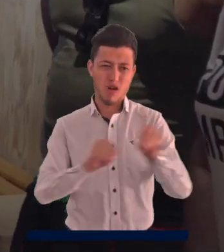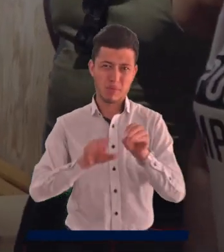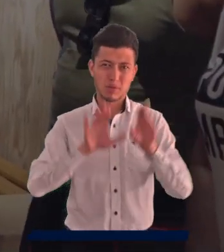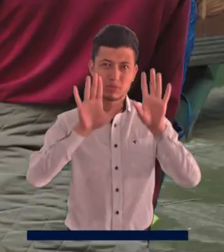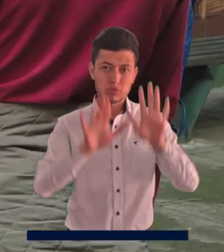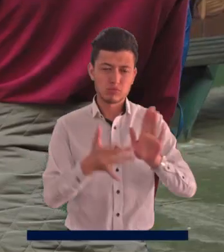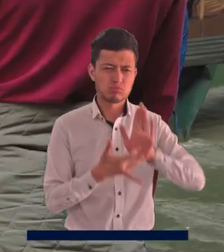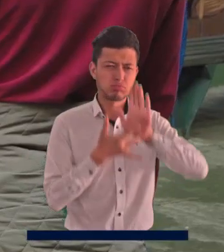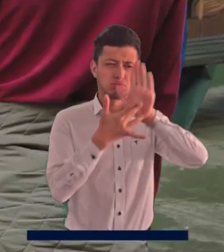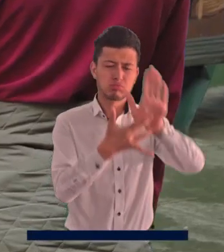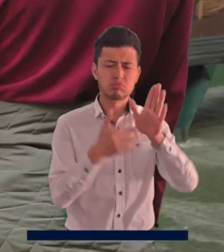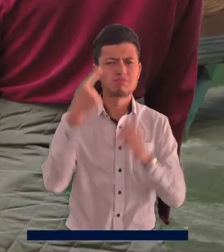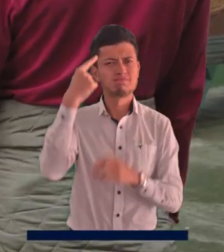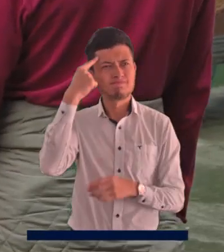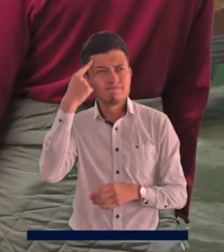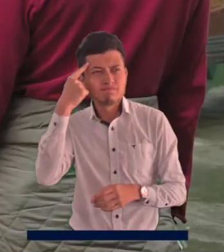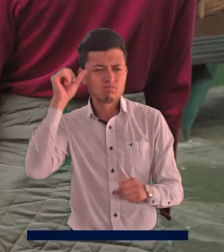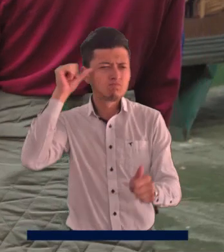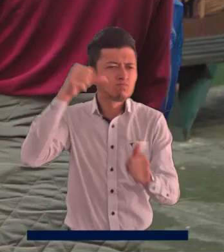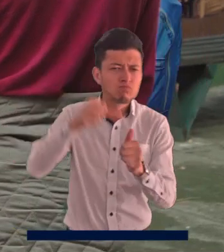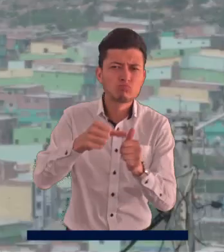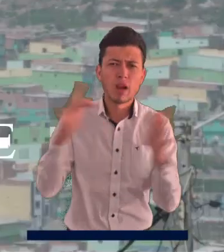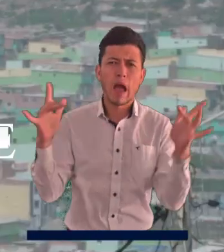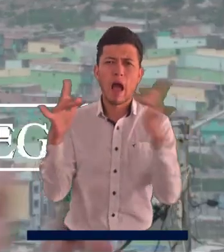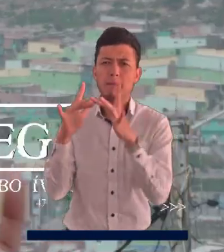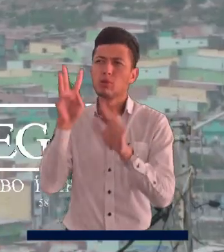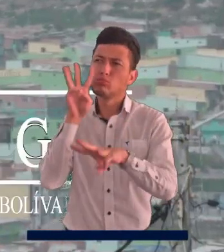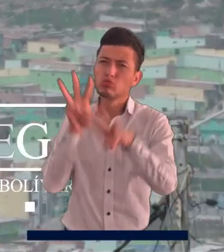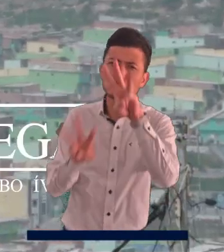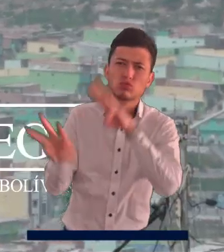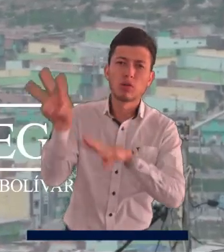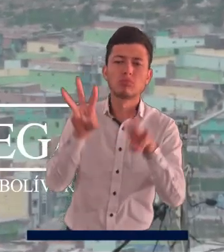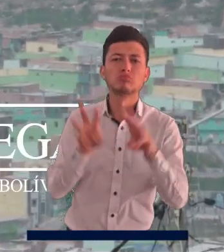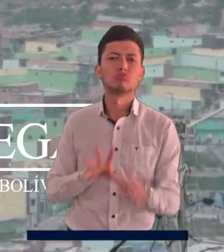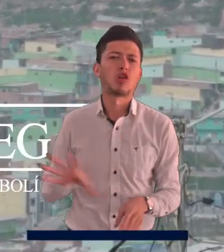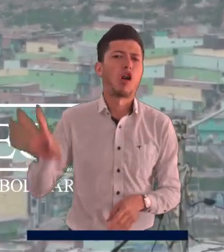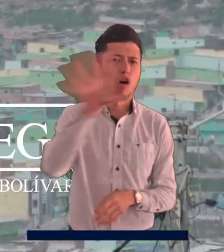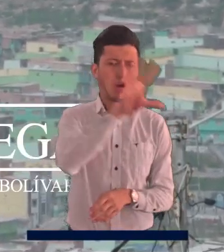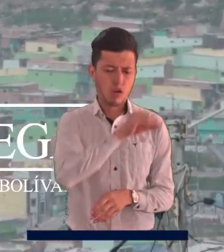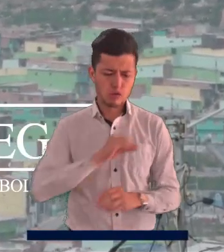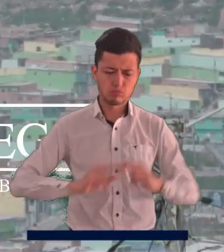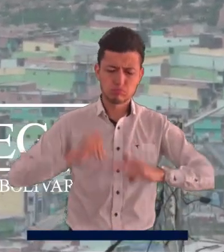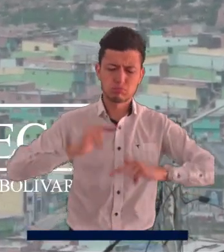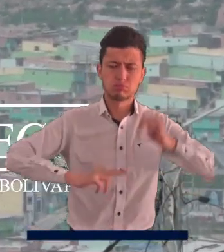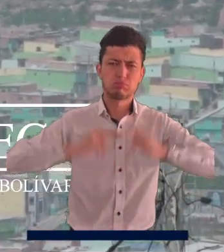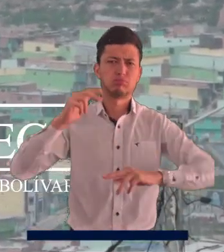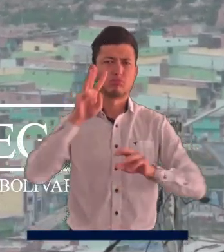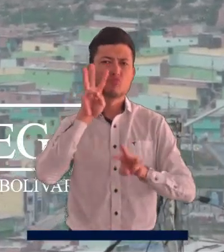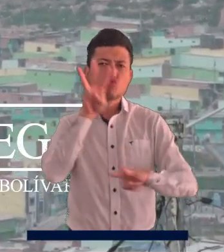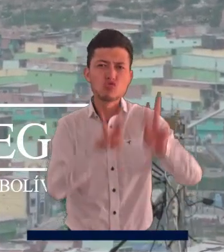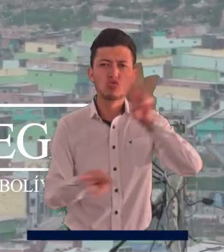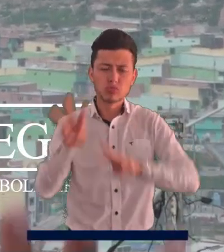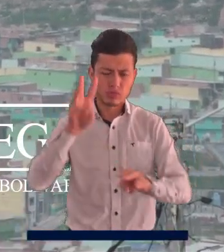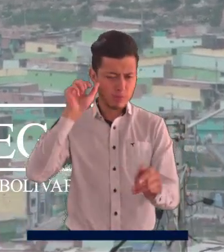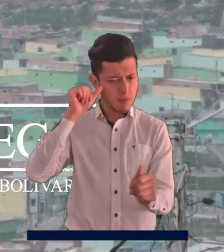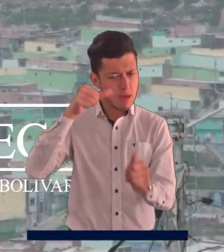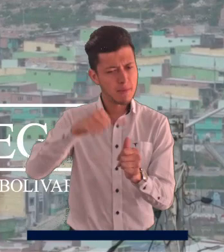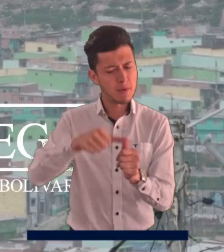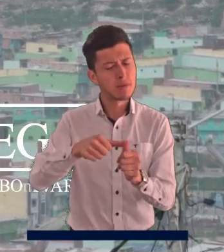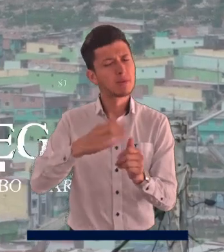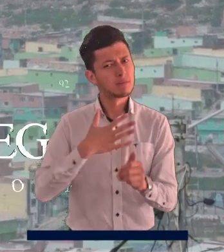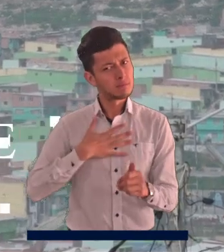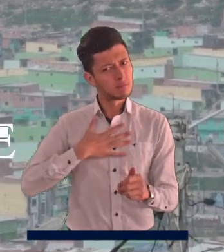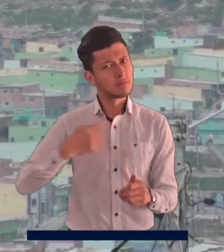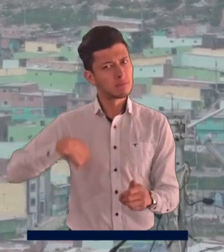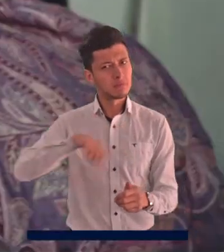Cali. Que estamos pensándonos en la memoria como museo. Entonces como entre todos podemos tejer este museo de memoria que pues para nosotros